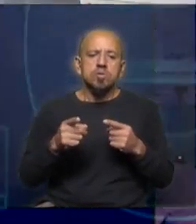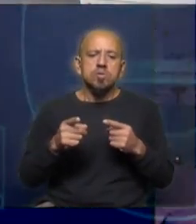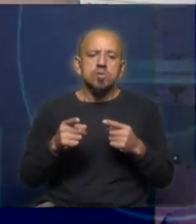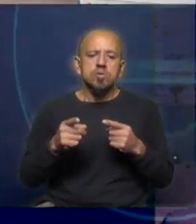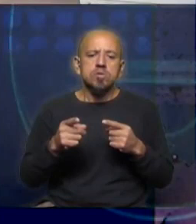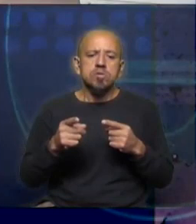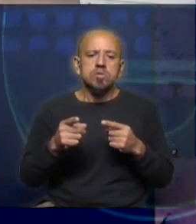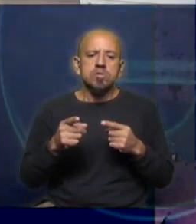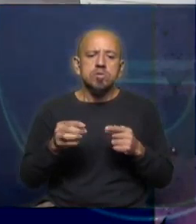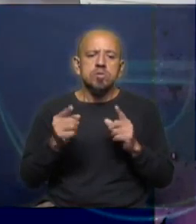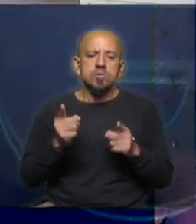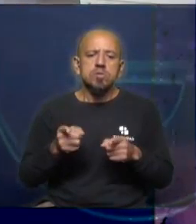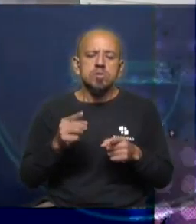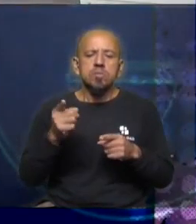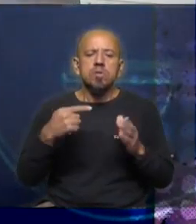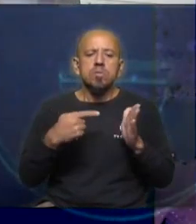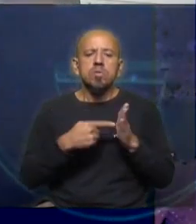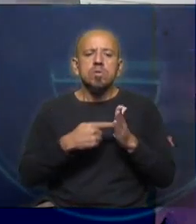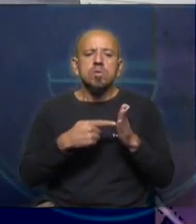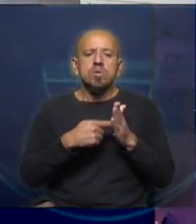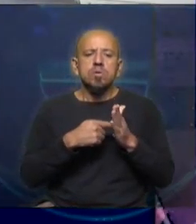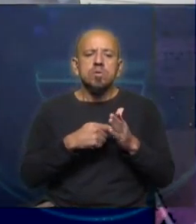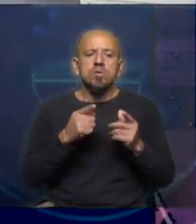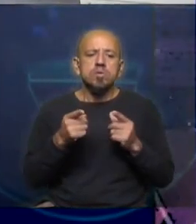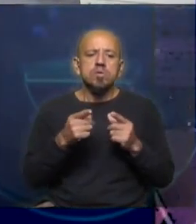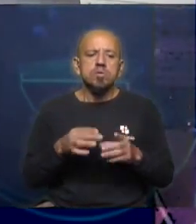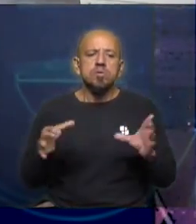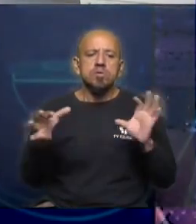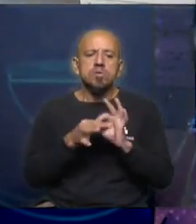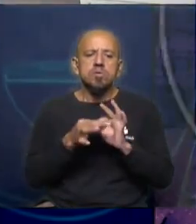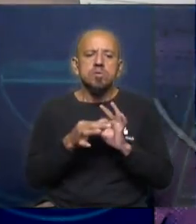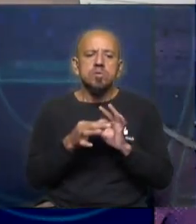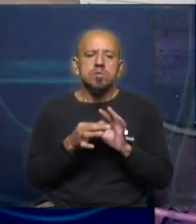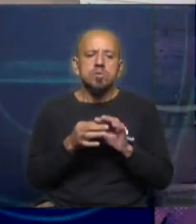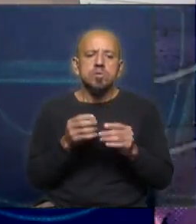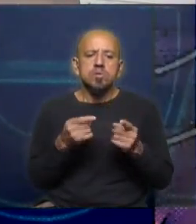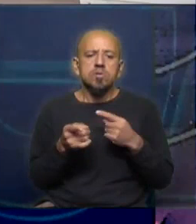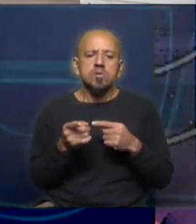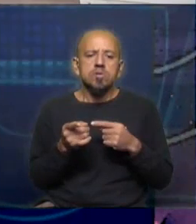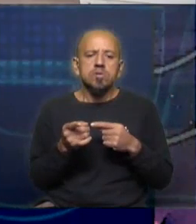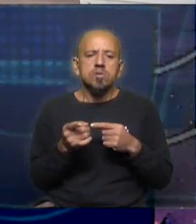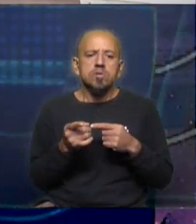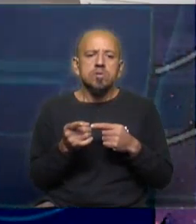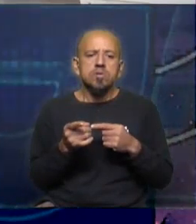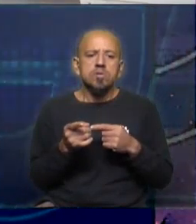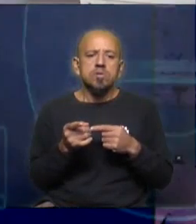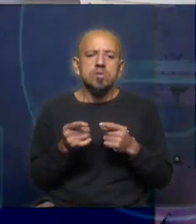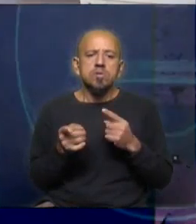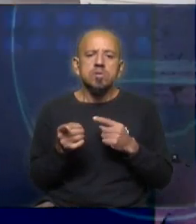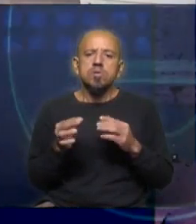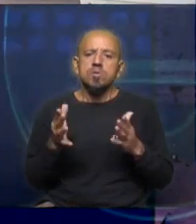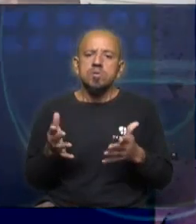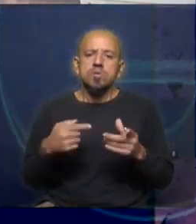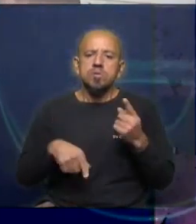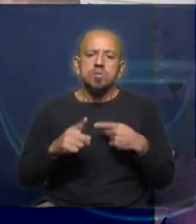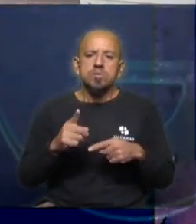se va a distribuir también en Buenos Aires y yo quería que fuera un libro que une que nos uniera como patria digamos este él dice Bueno no es casualidad